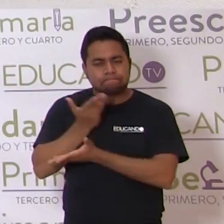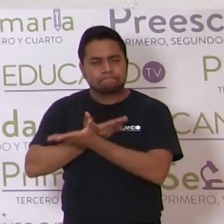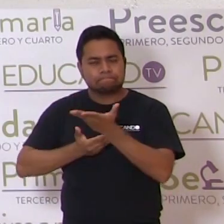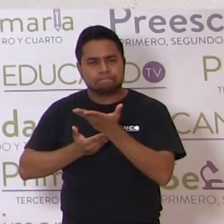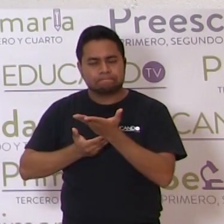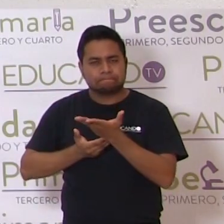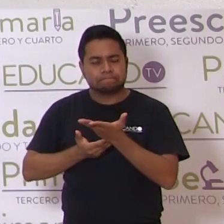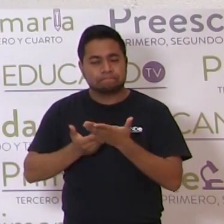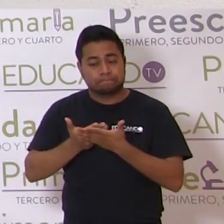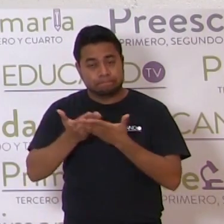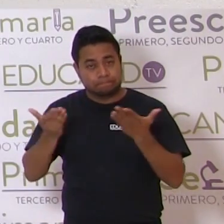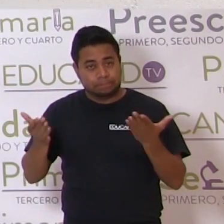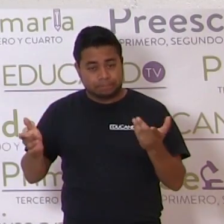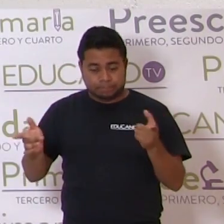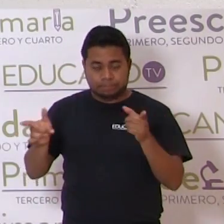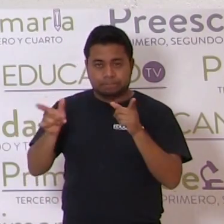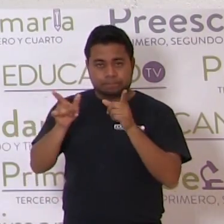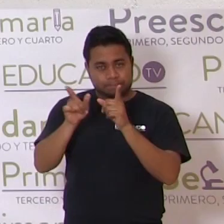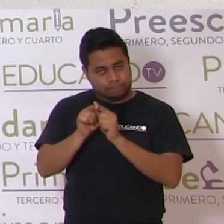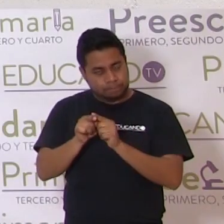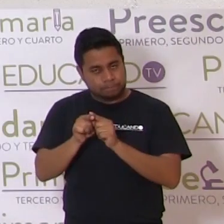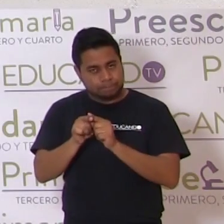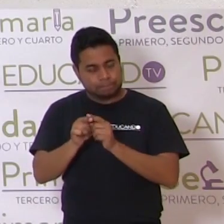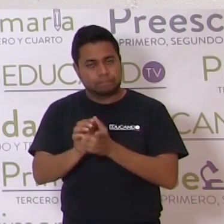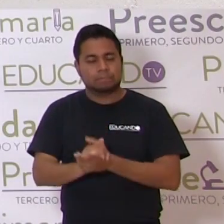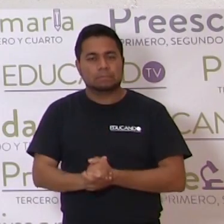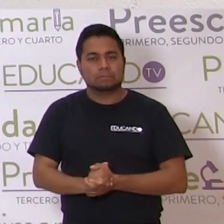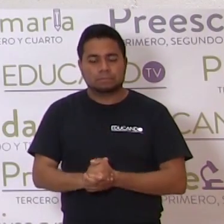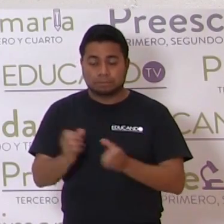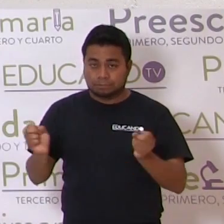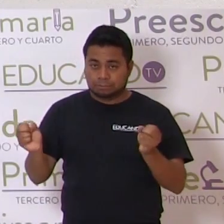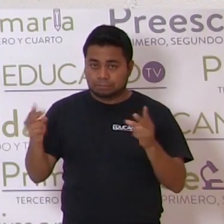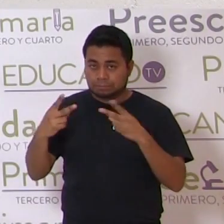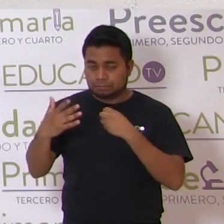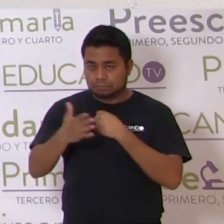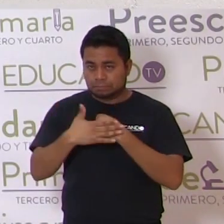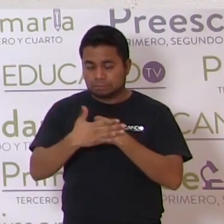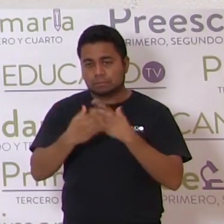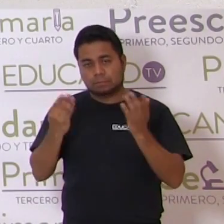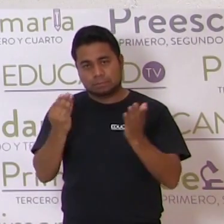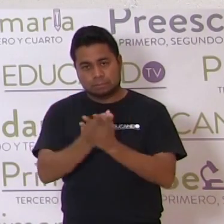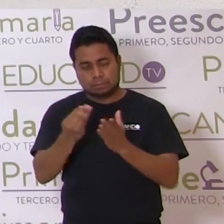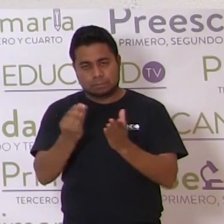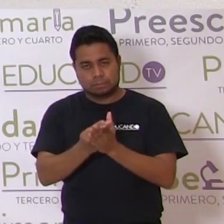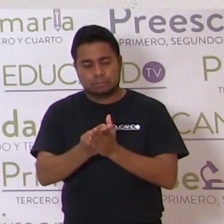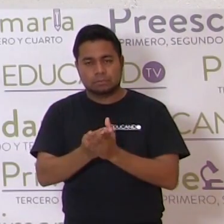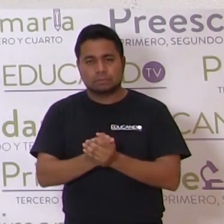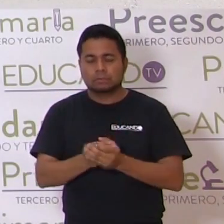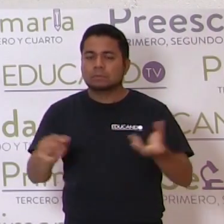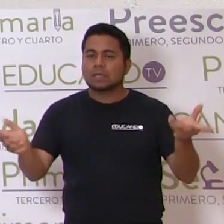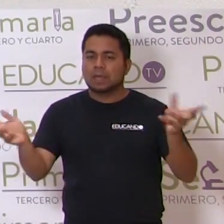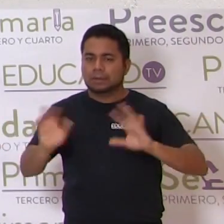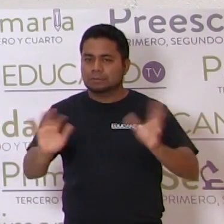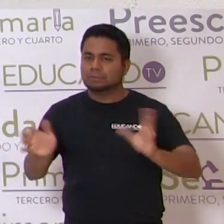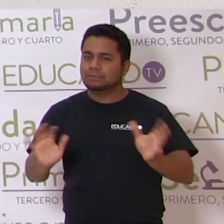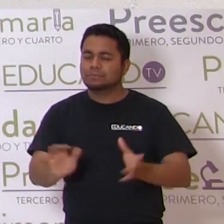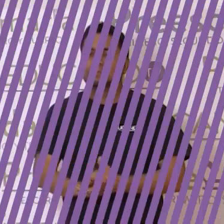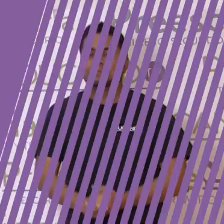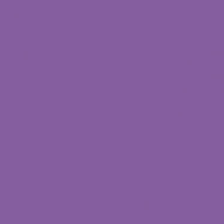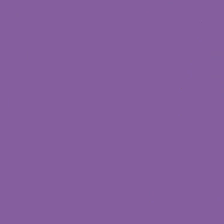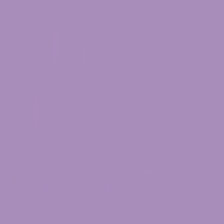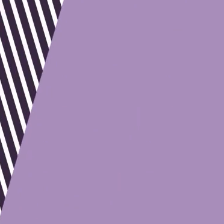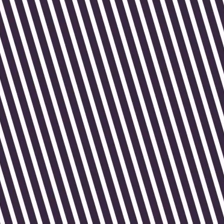por mi parte, esto ha sido todo. Nos vemos en la próxima sesión. Hasta pronto.